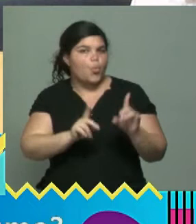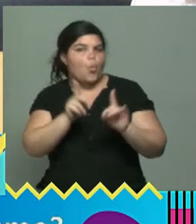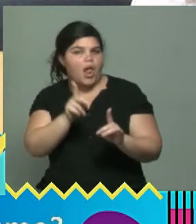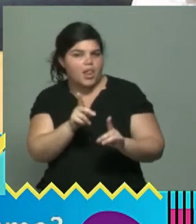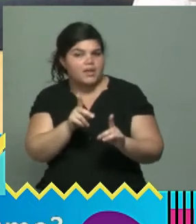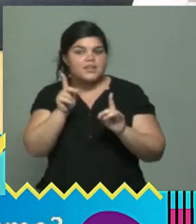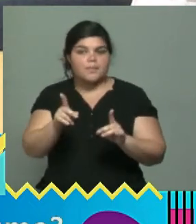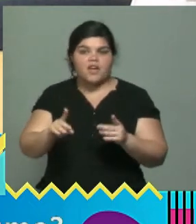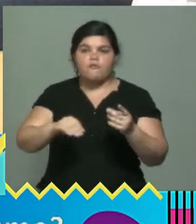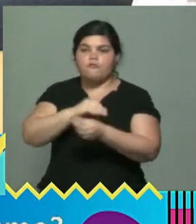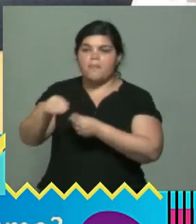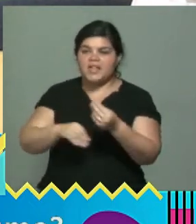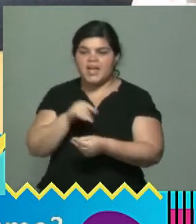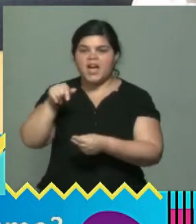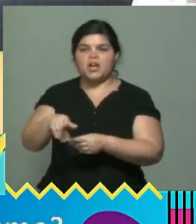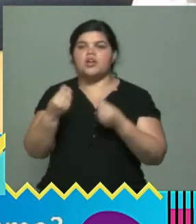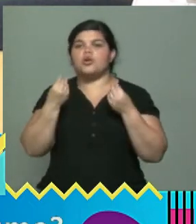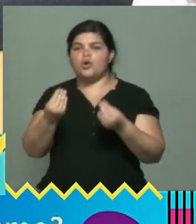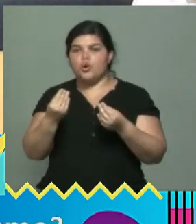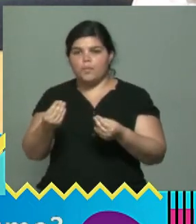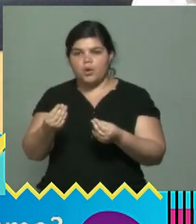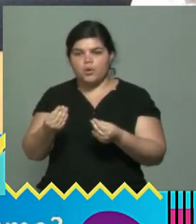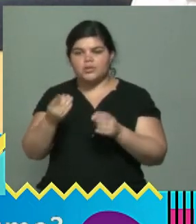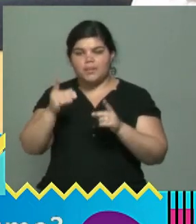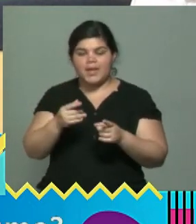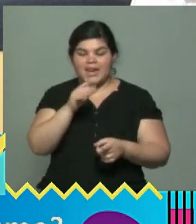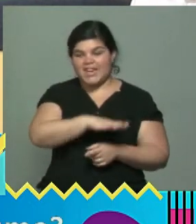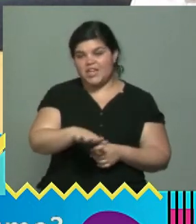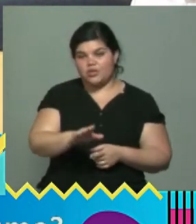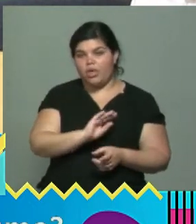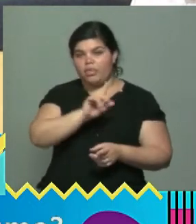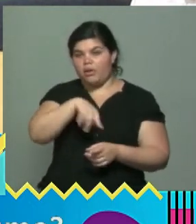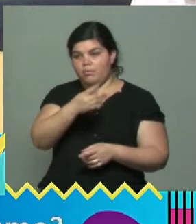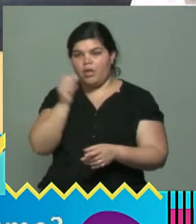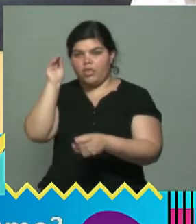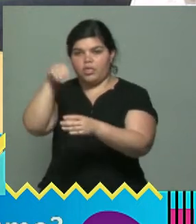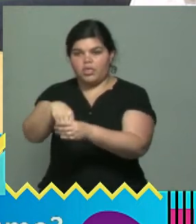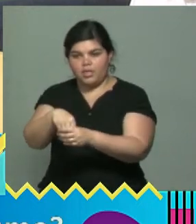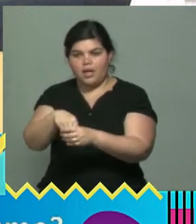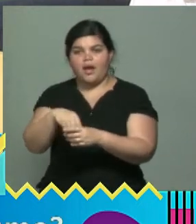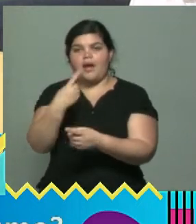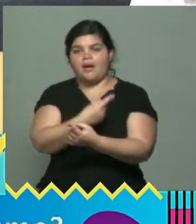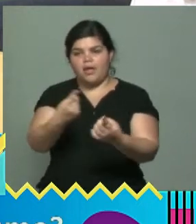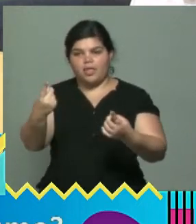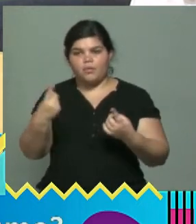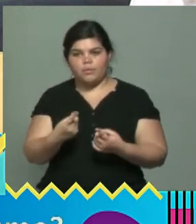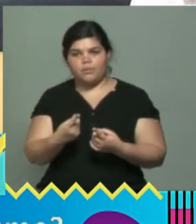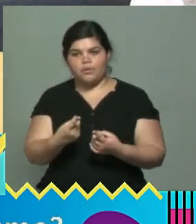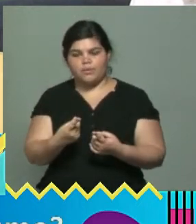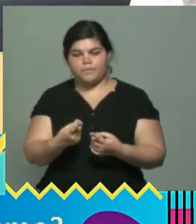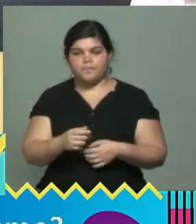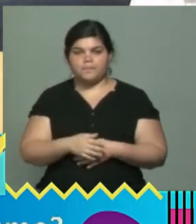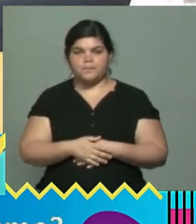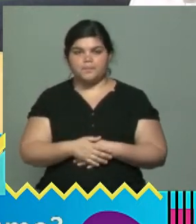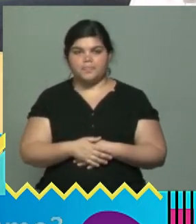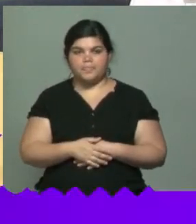estrategia familiar y la dinámica propia familiar, ¿no? Con la que cada niño también, como dice acá Silvina, cada uno se trabaja en la red familiar y con lo que puede y